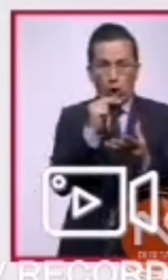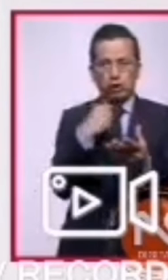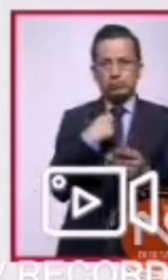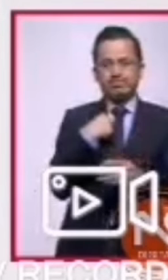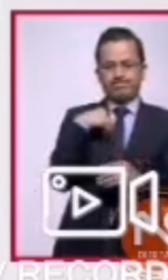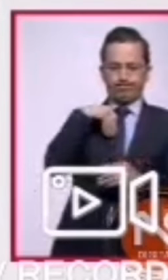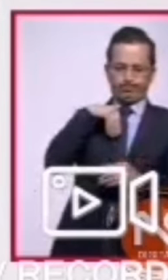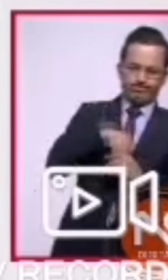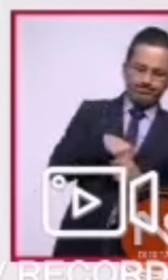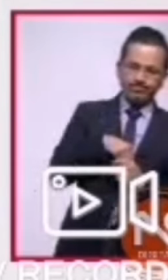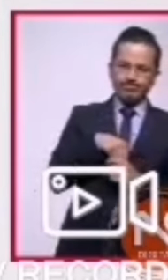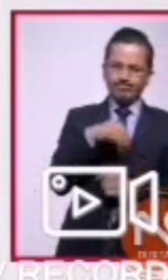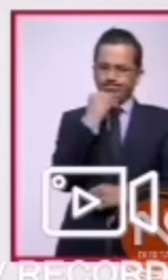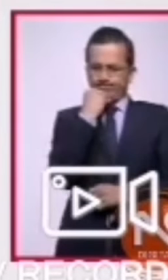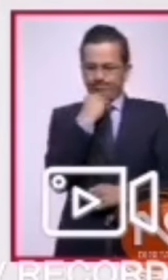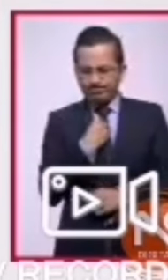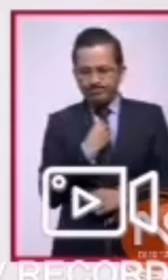eso